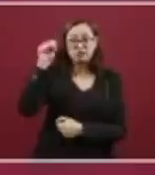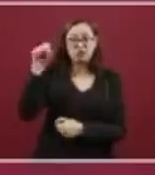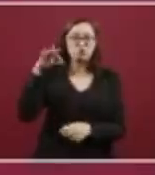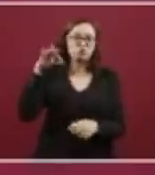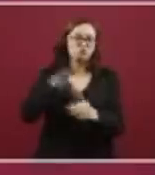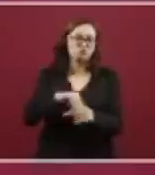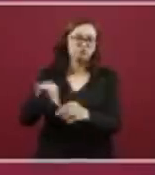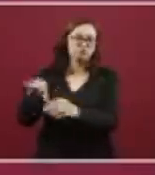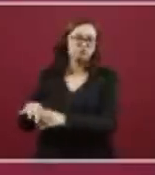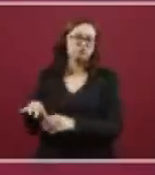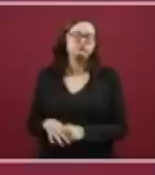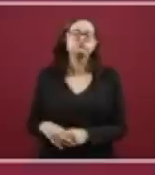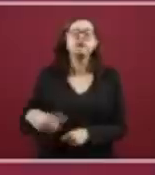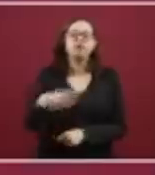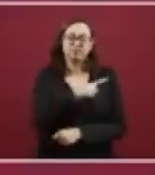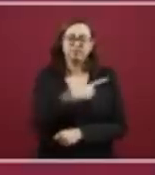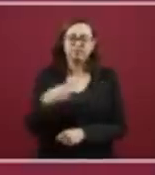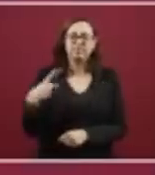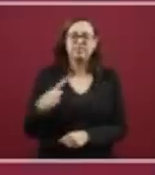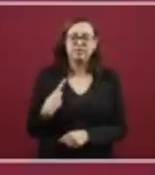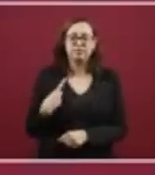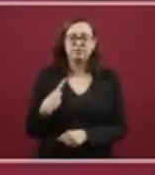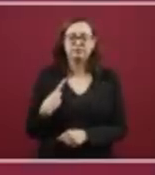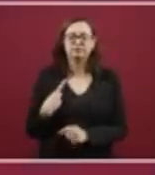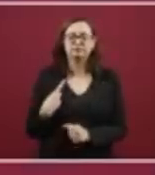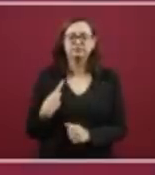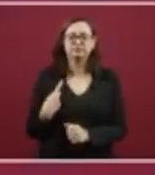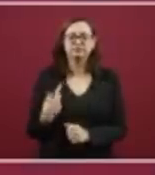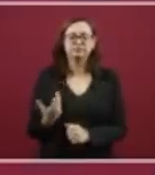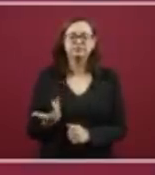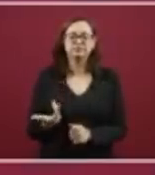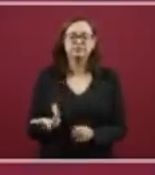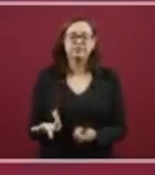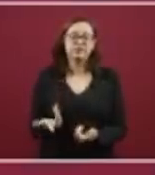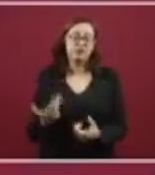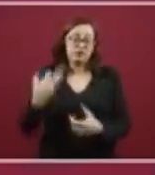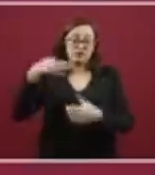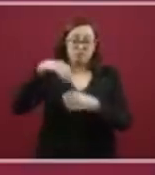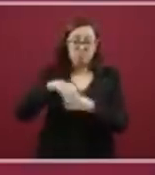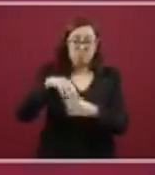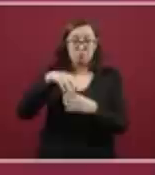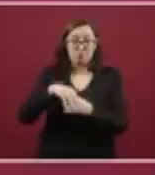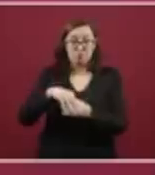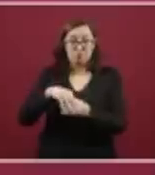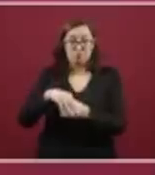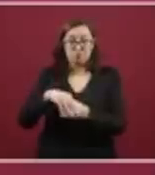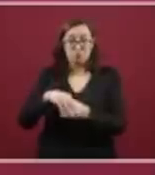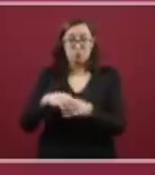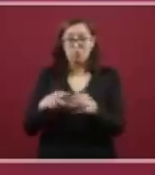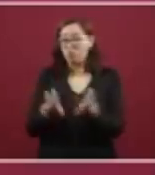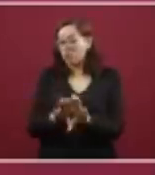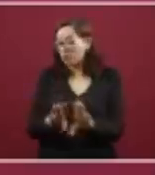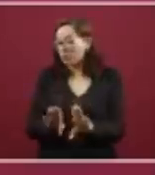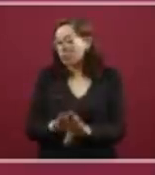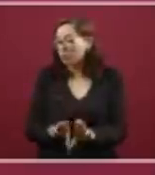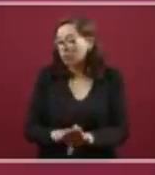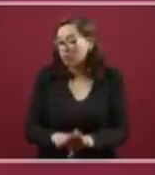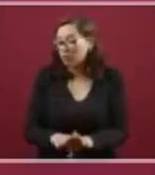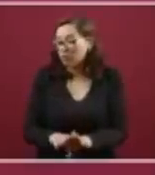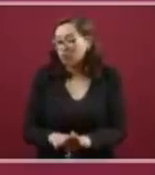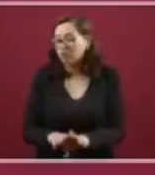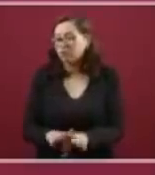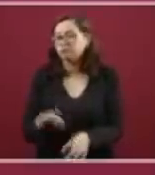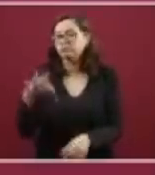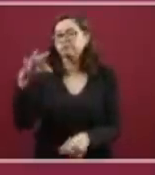de dirigentes, y tienen que ser elecciones mediante